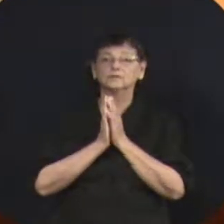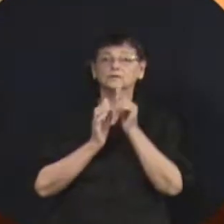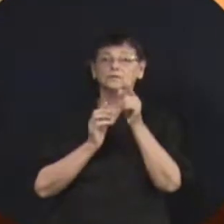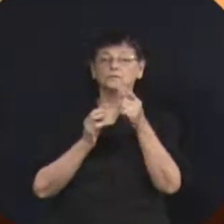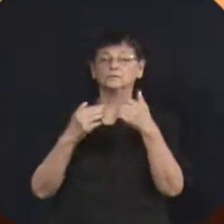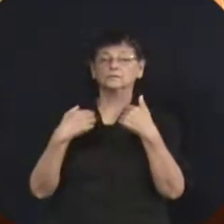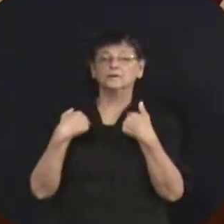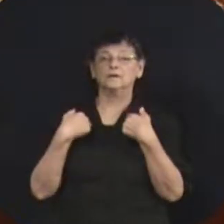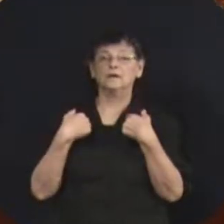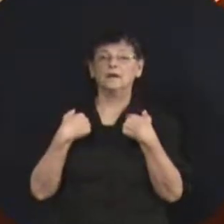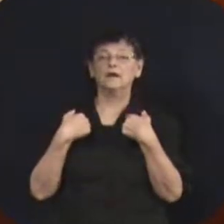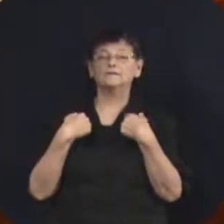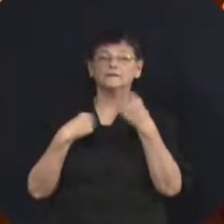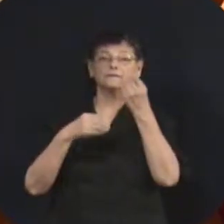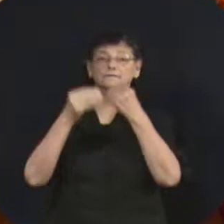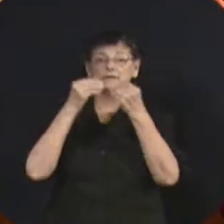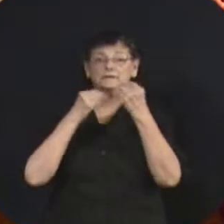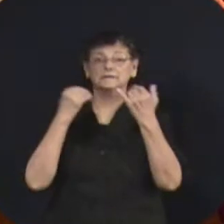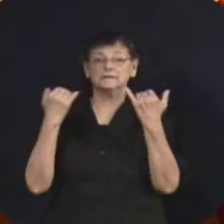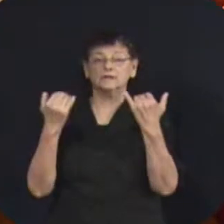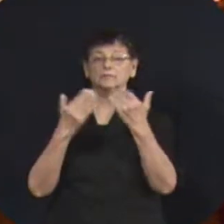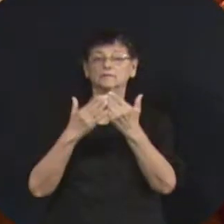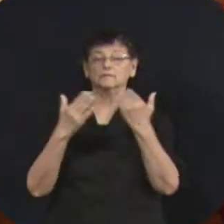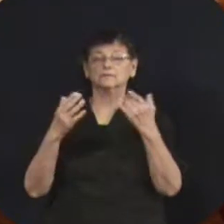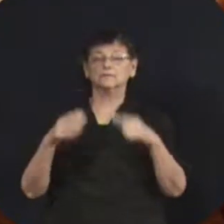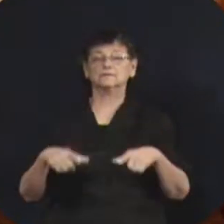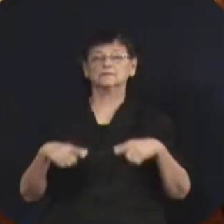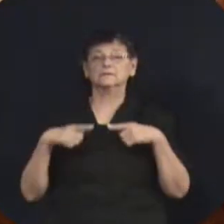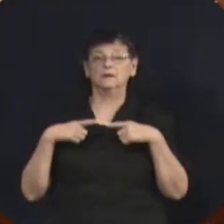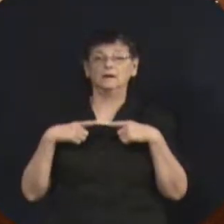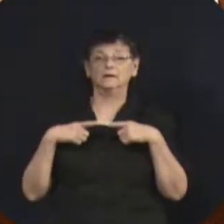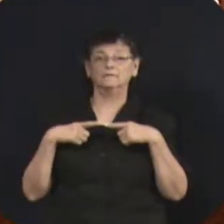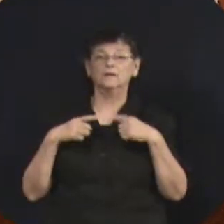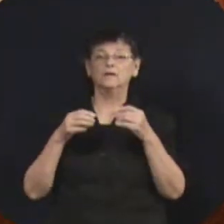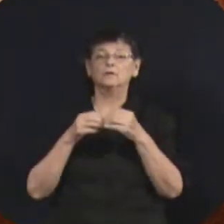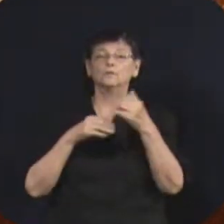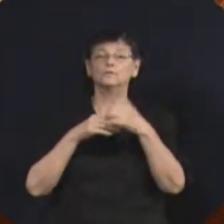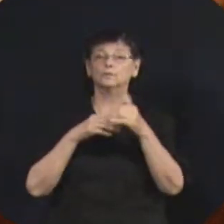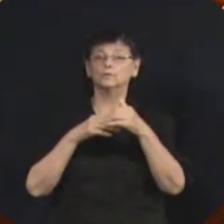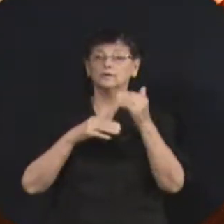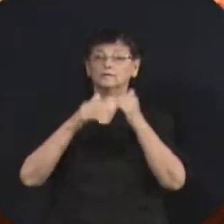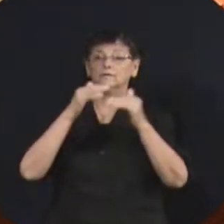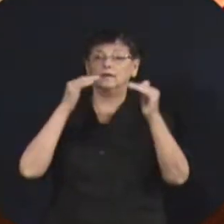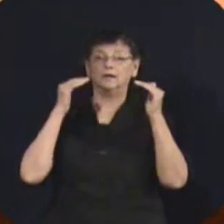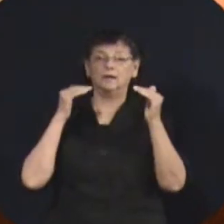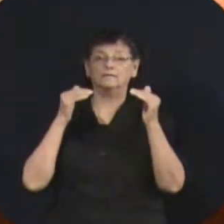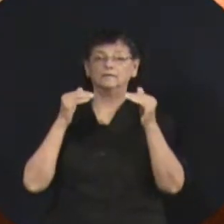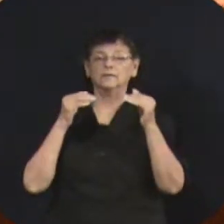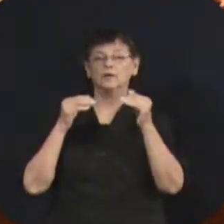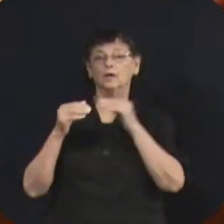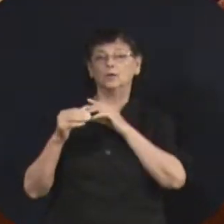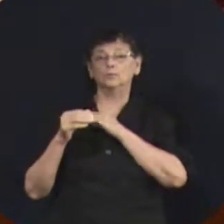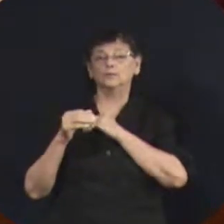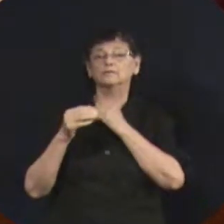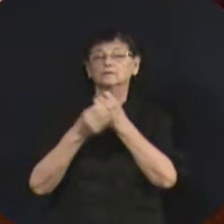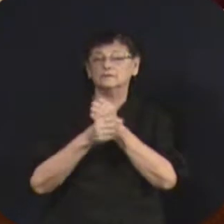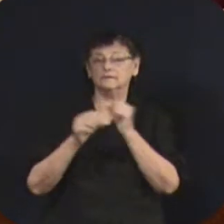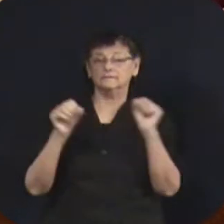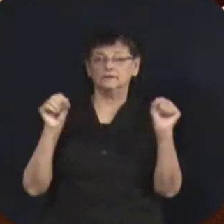Tú que nos has alimentado ya desde esta vida, con el pan del cielo, prenda de nuestra